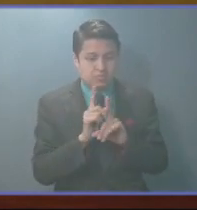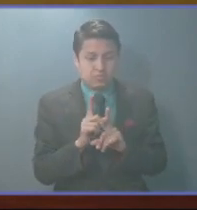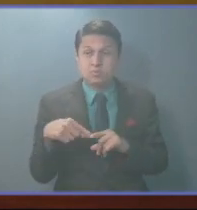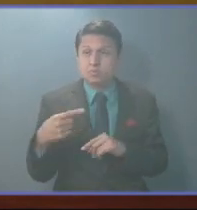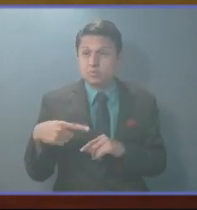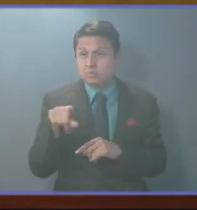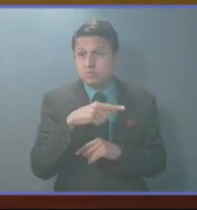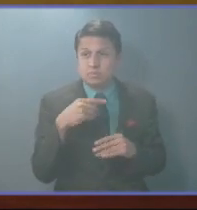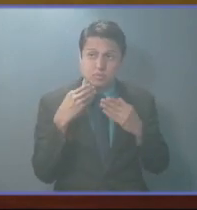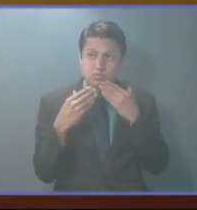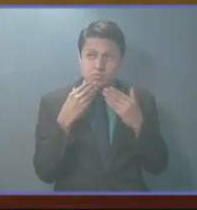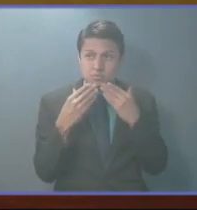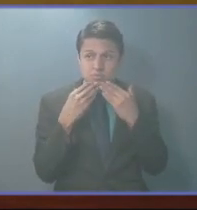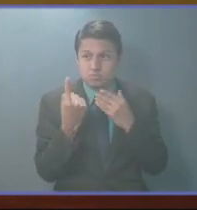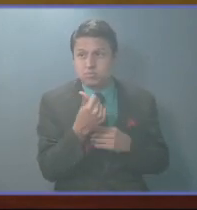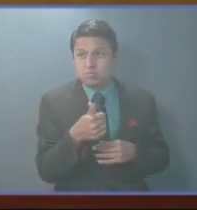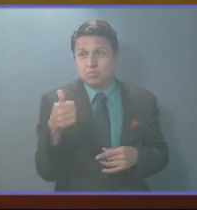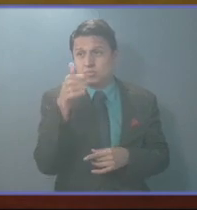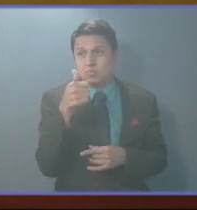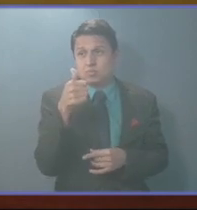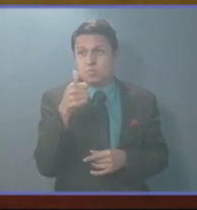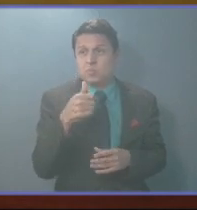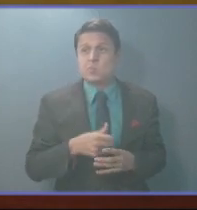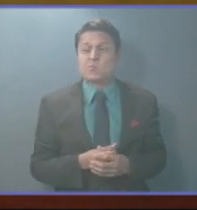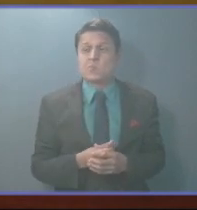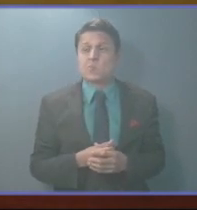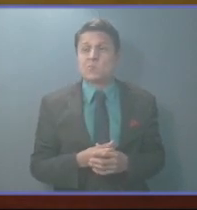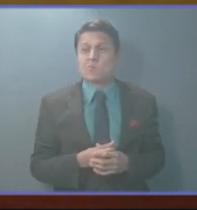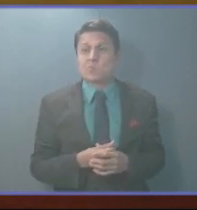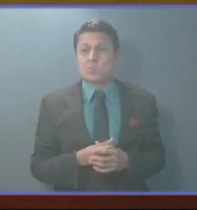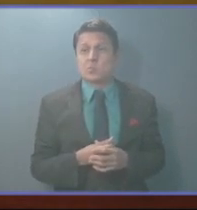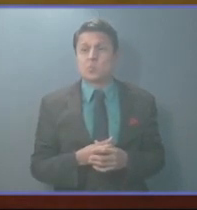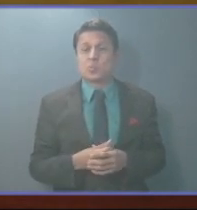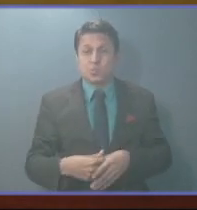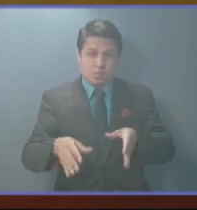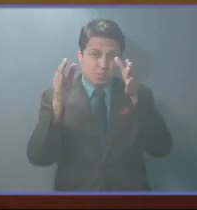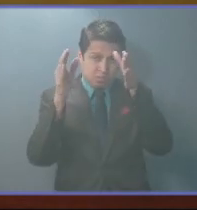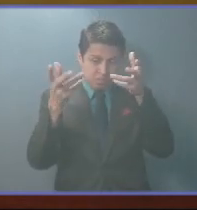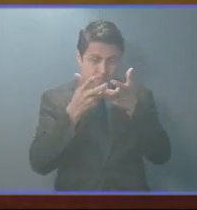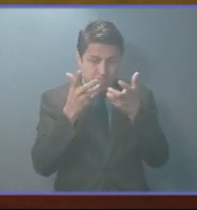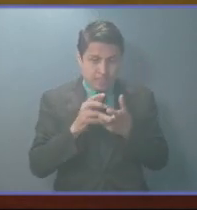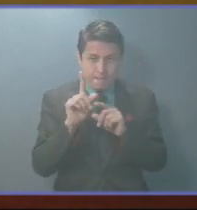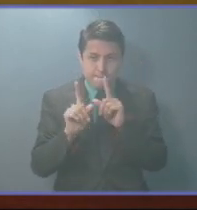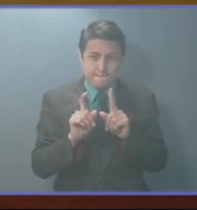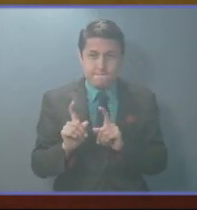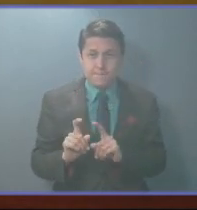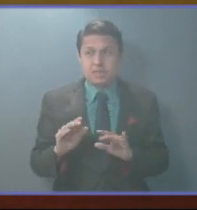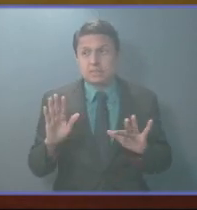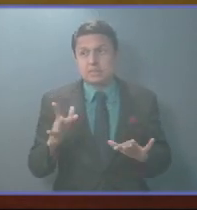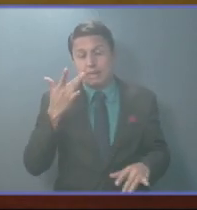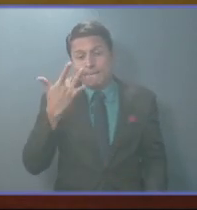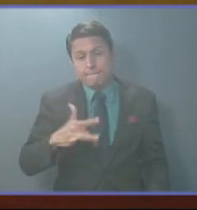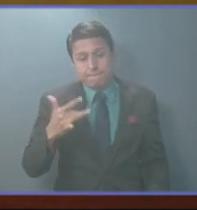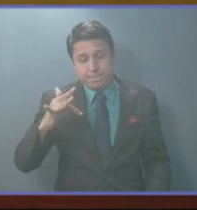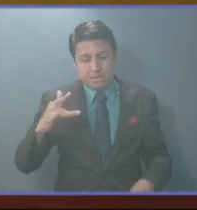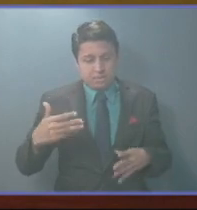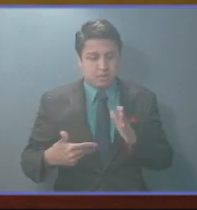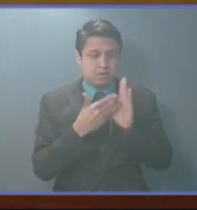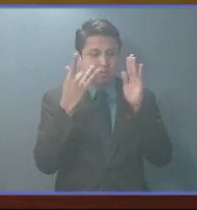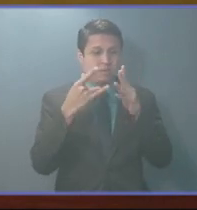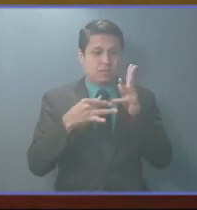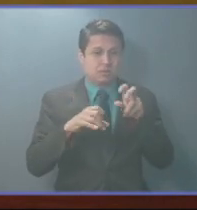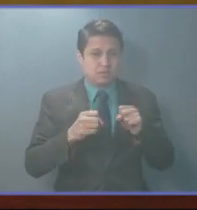cuando se refiera a los jefes de seguridad pública o de inteligencia del Estado por causa de graves violaciones a